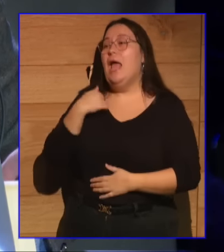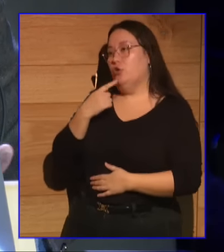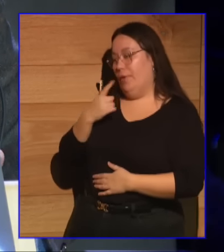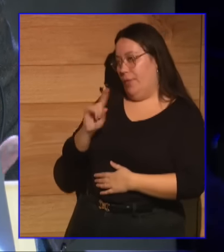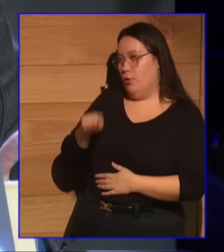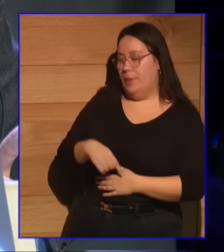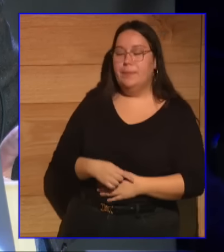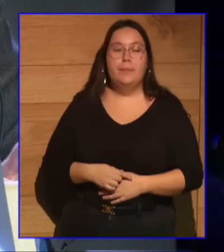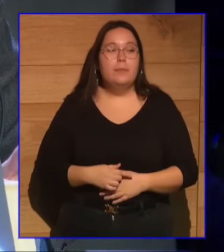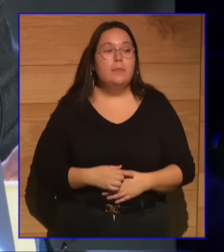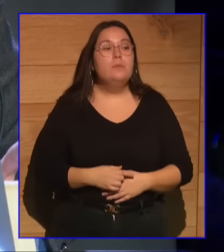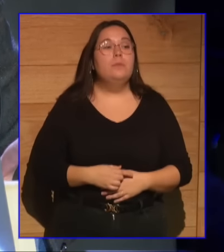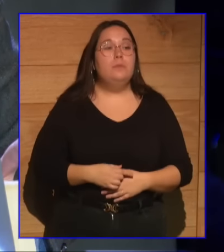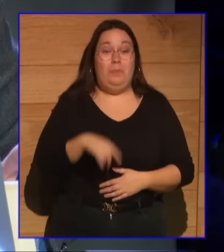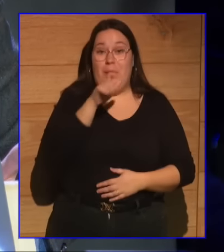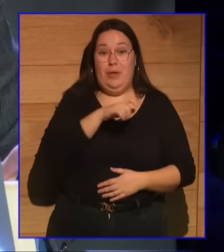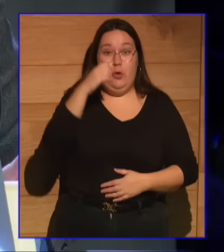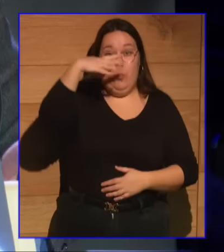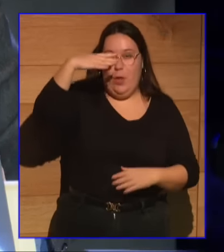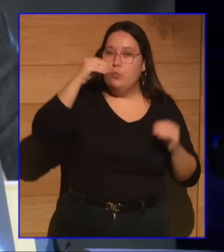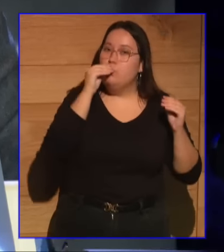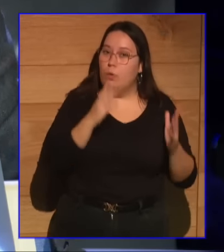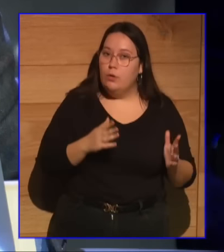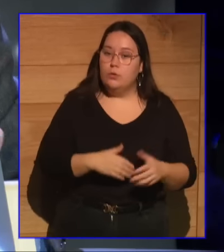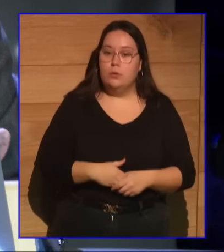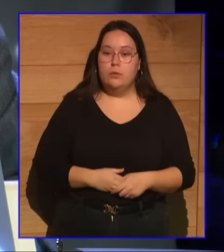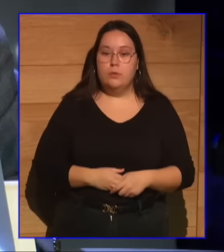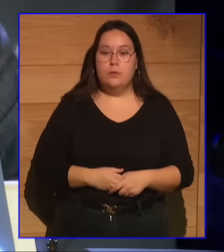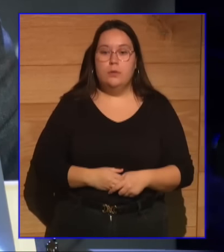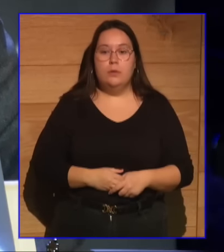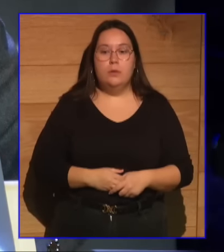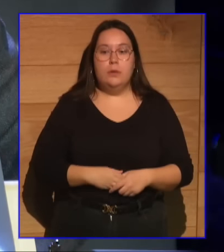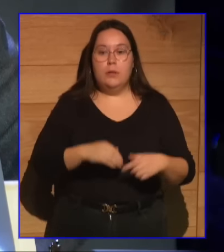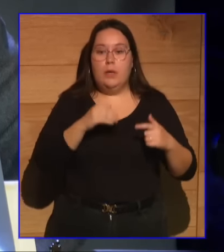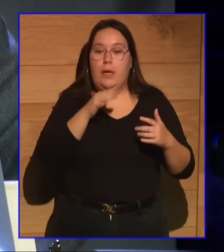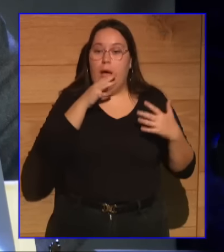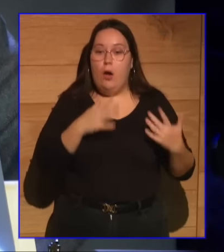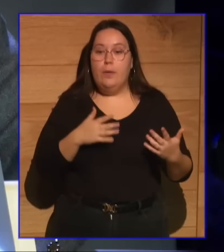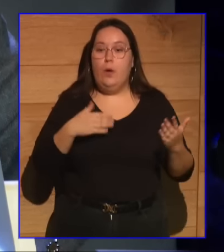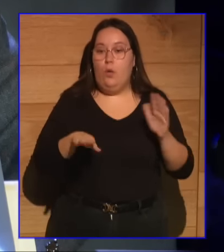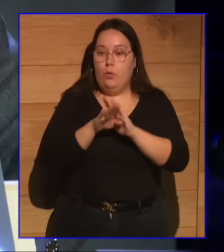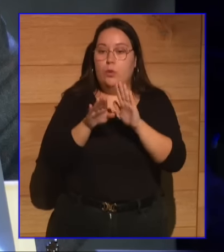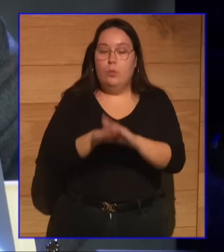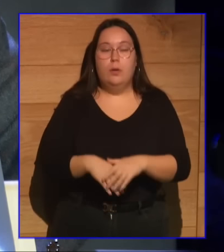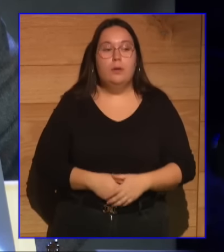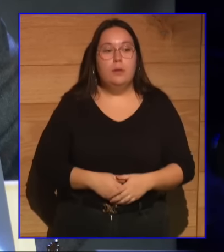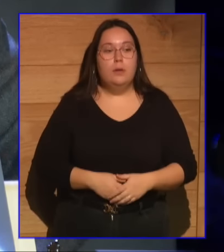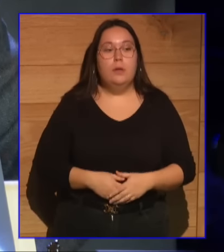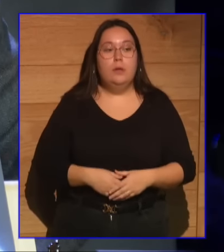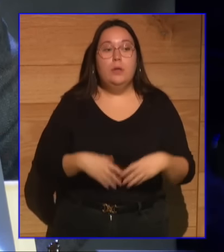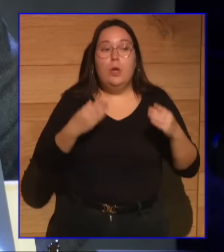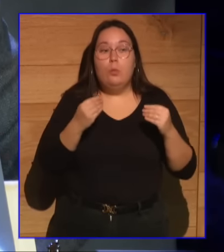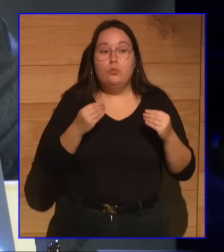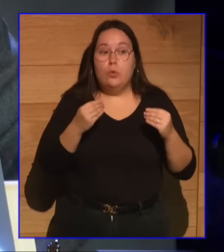grandes operadores, de grandes iluminadores, que se mantiene hoy en día. Y muchos de los grandes operadores,